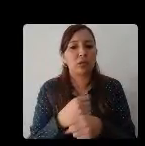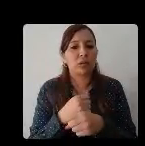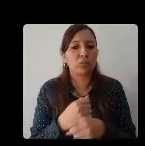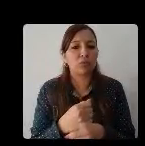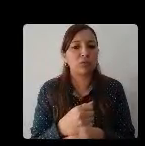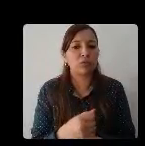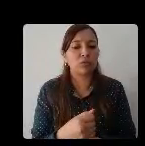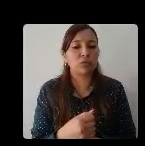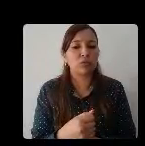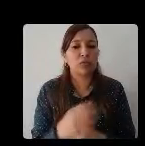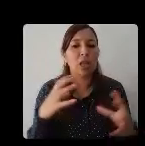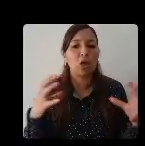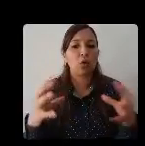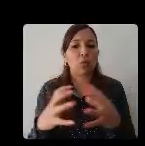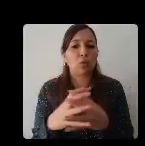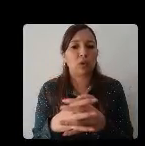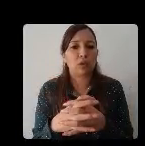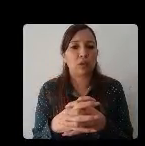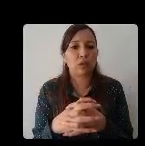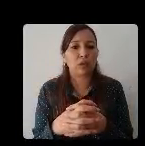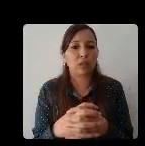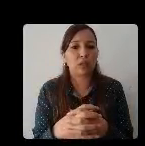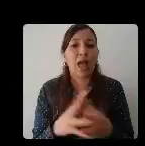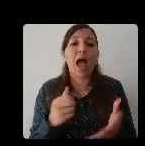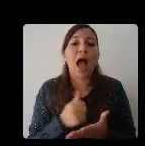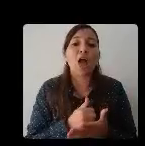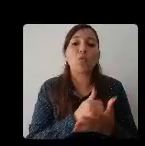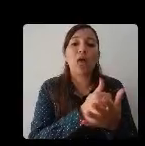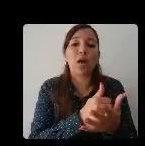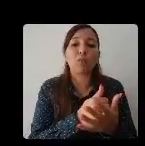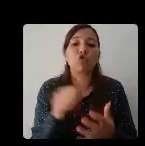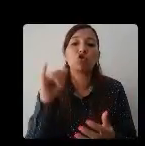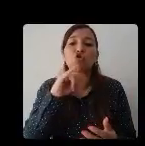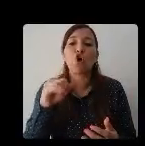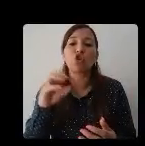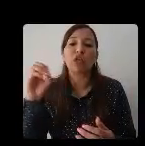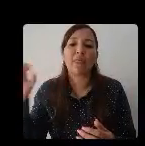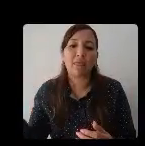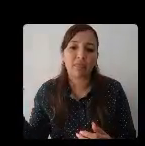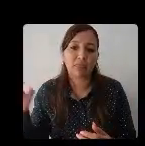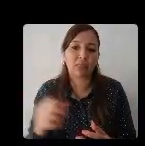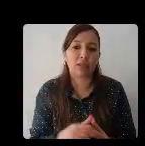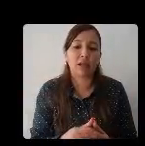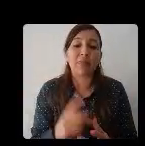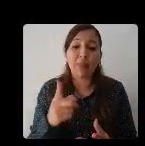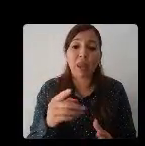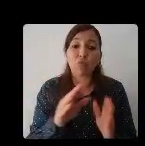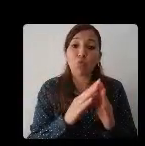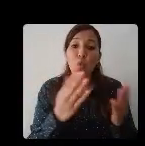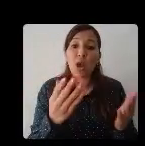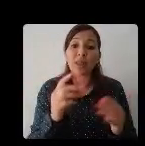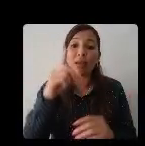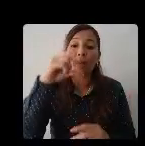en Coporaque. Tenemos una ludoteca que es un local donde tenemos